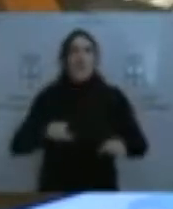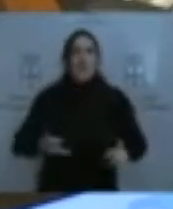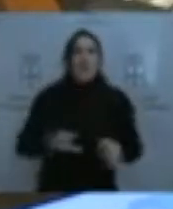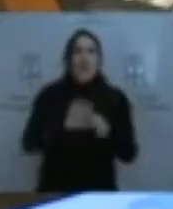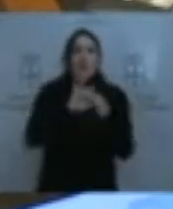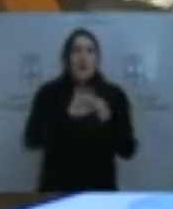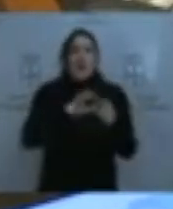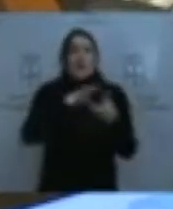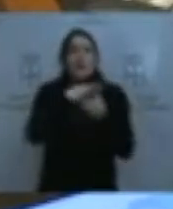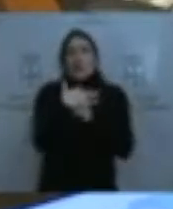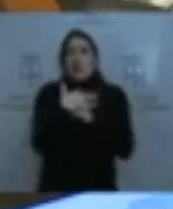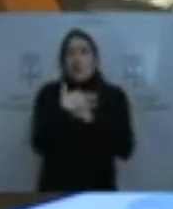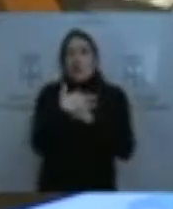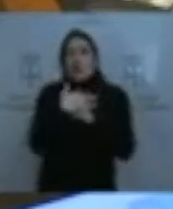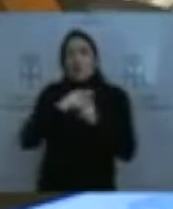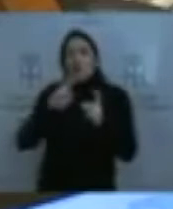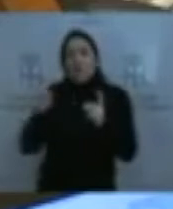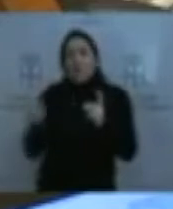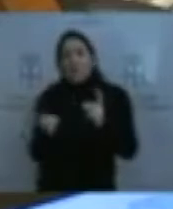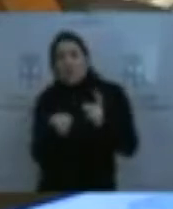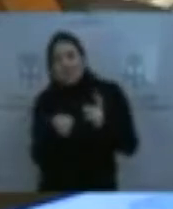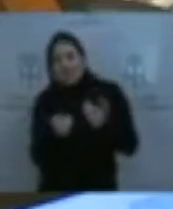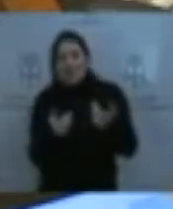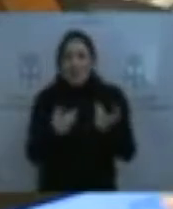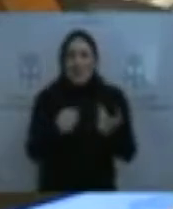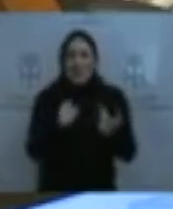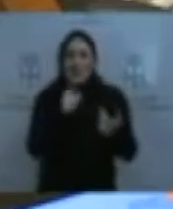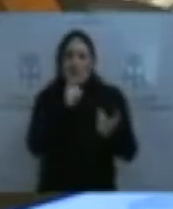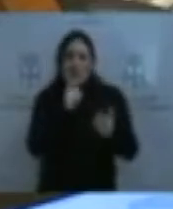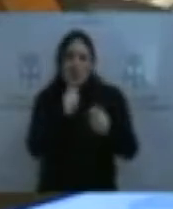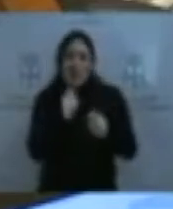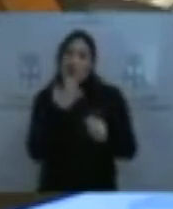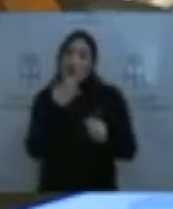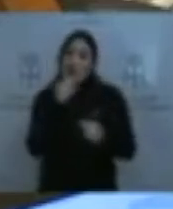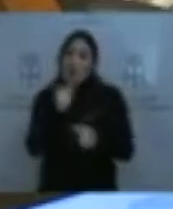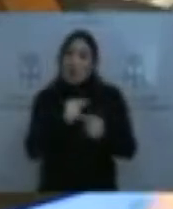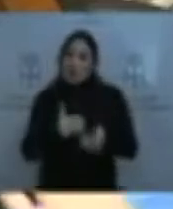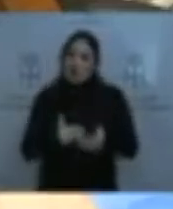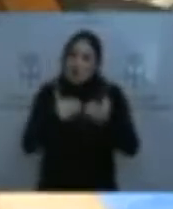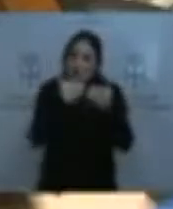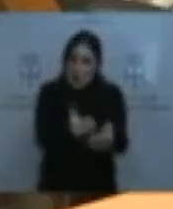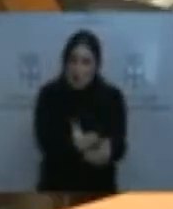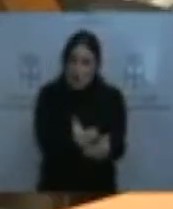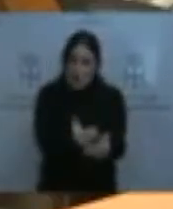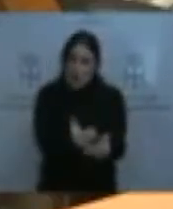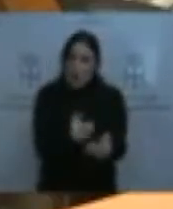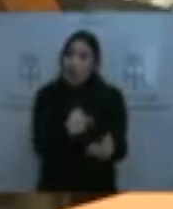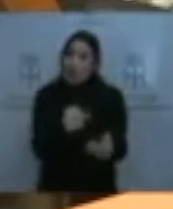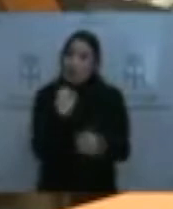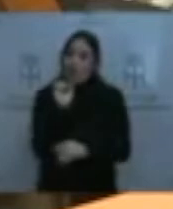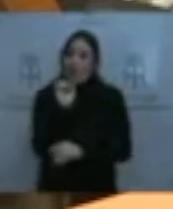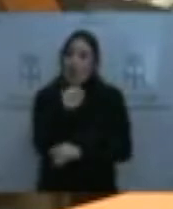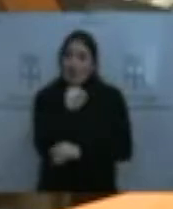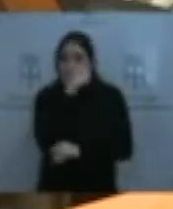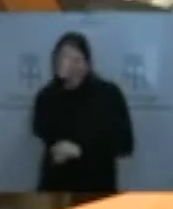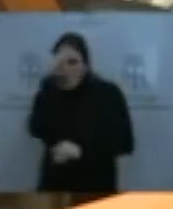distintas circunstancias que han complicado un tanto las cosas, ¿no? Primero, una prórroga presupuestaria, que yo creo que no debemos ignorar. No